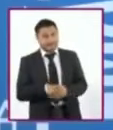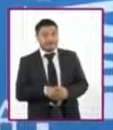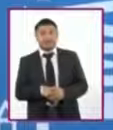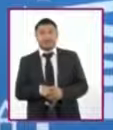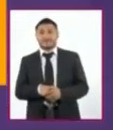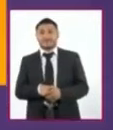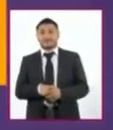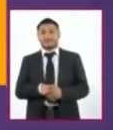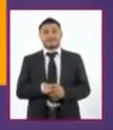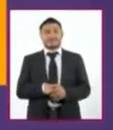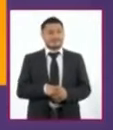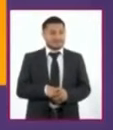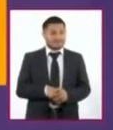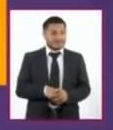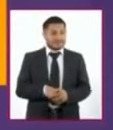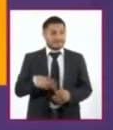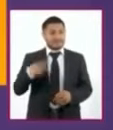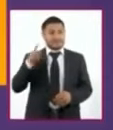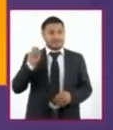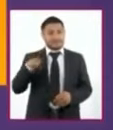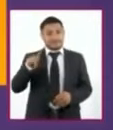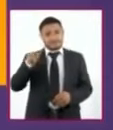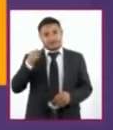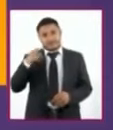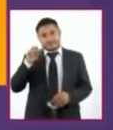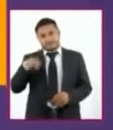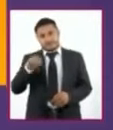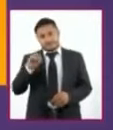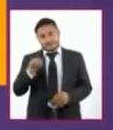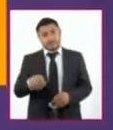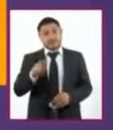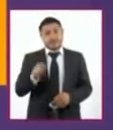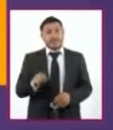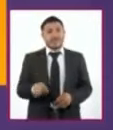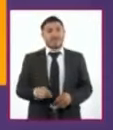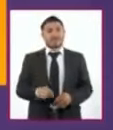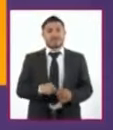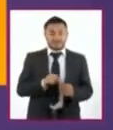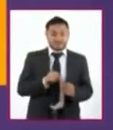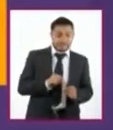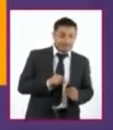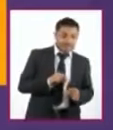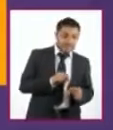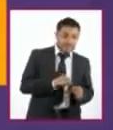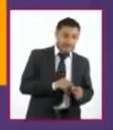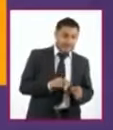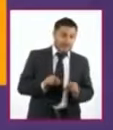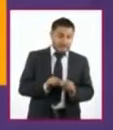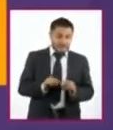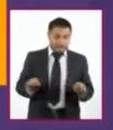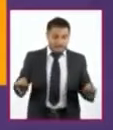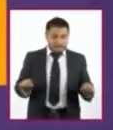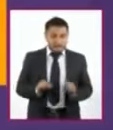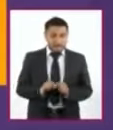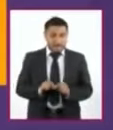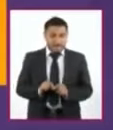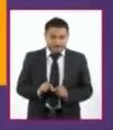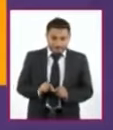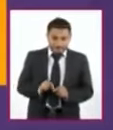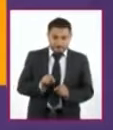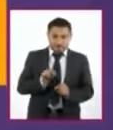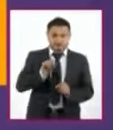figura. Es un pentágono regular. Trazamos la mediatriz que va desde la base del vértice superior